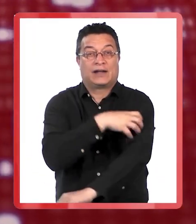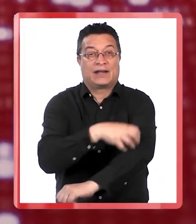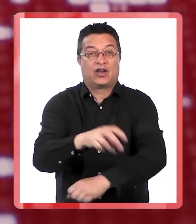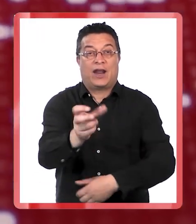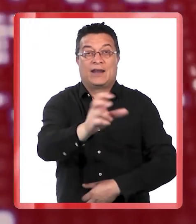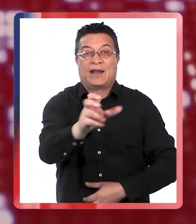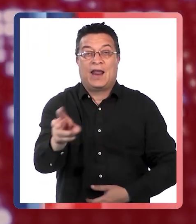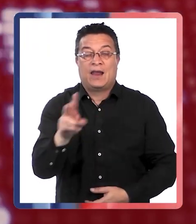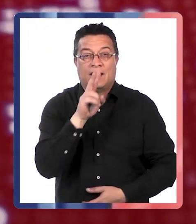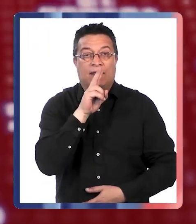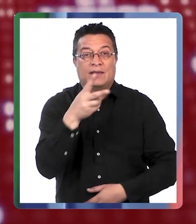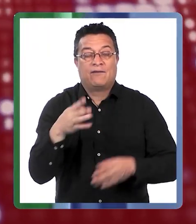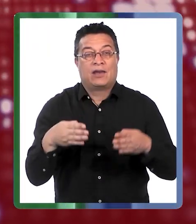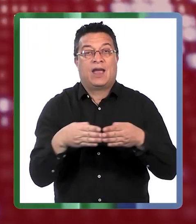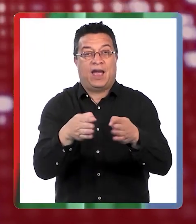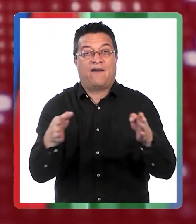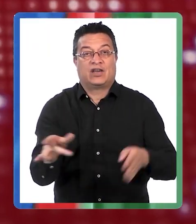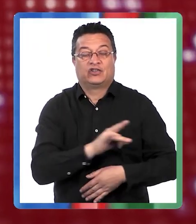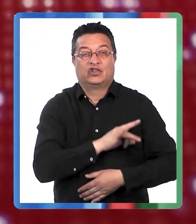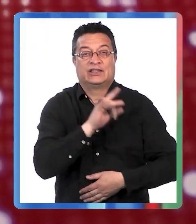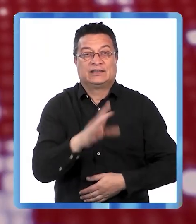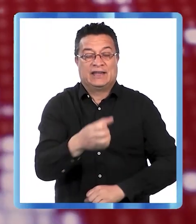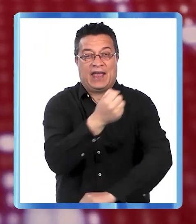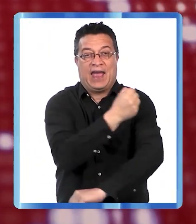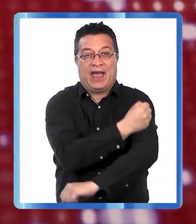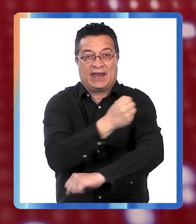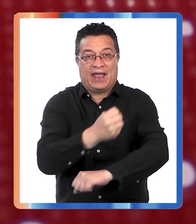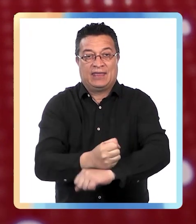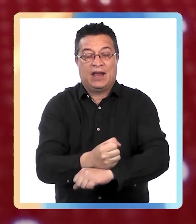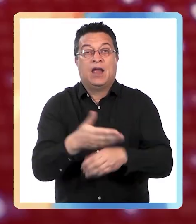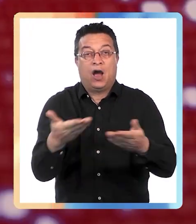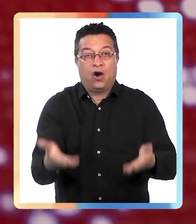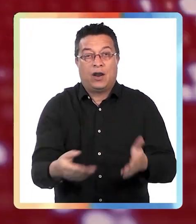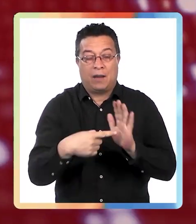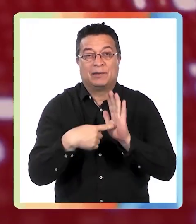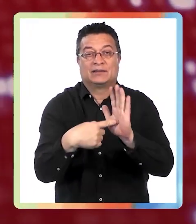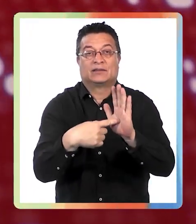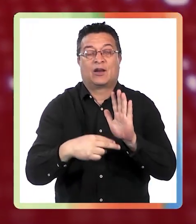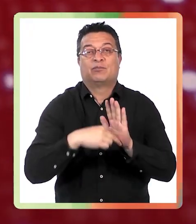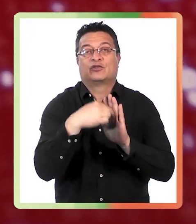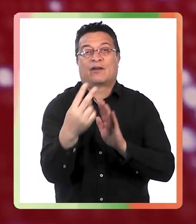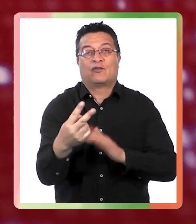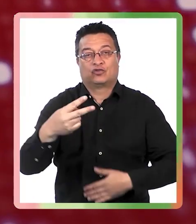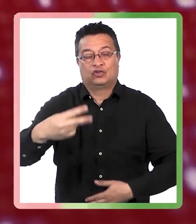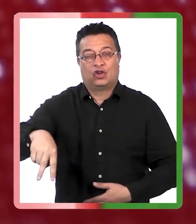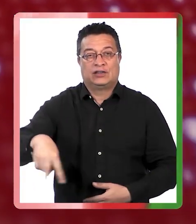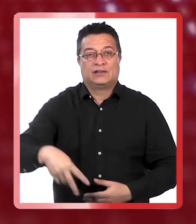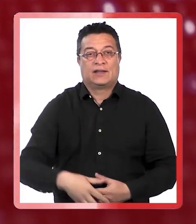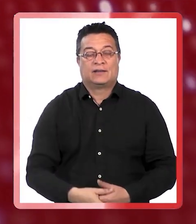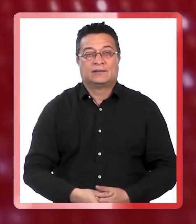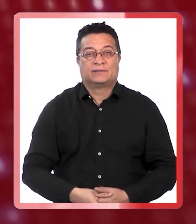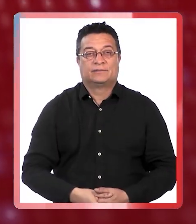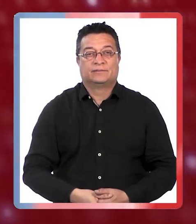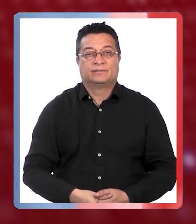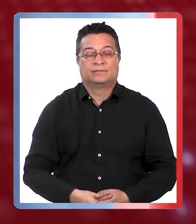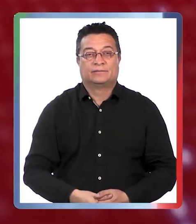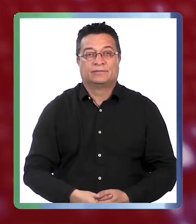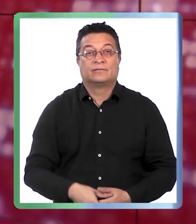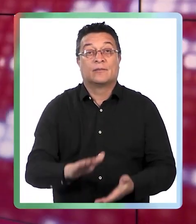Asociación Regional de Canales de Televisión de Señal Abierta de Chile, Arcatel, presenta Portavoz